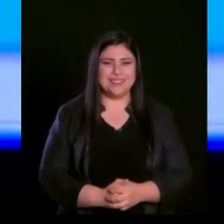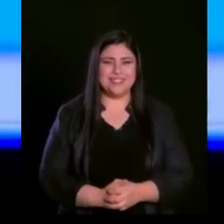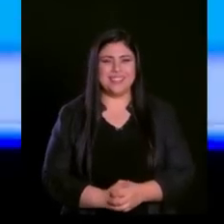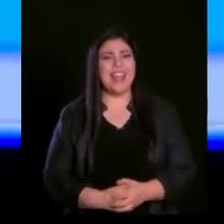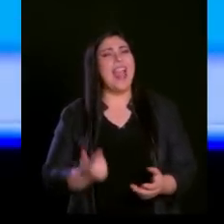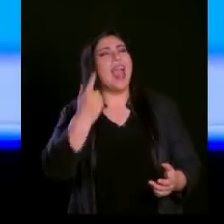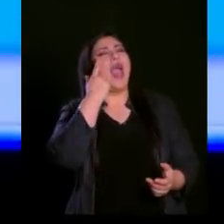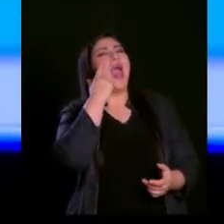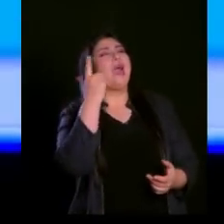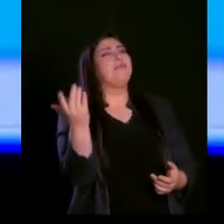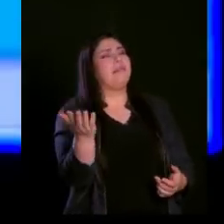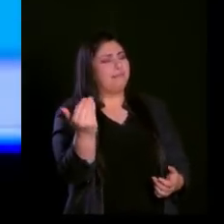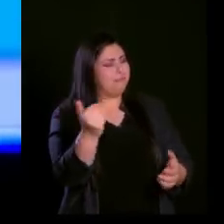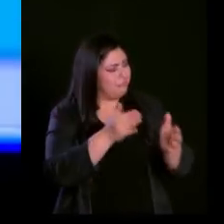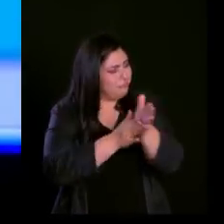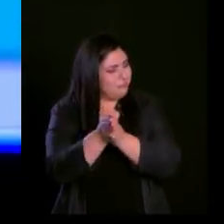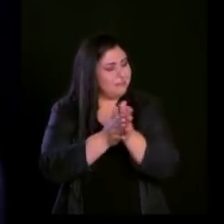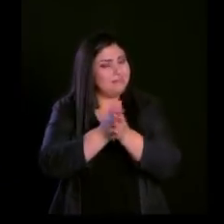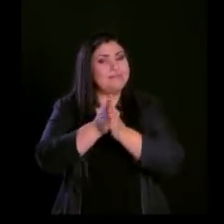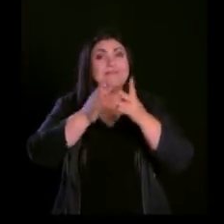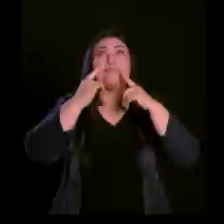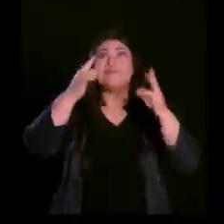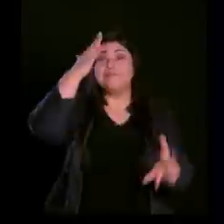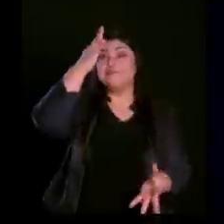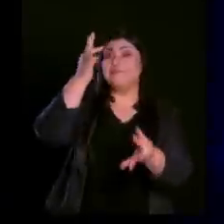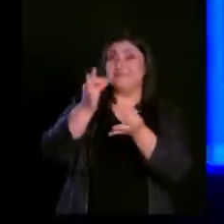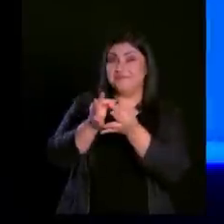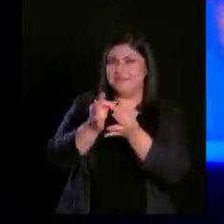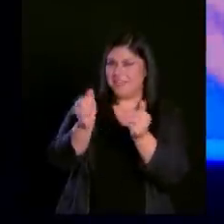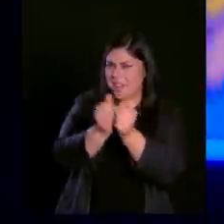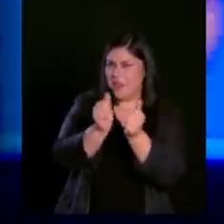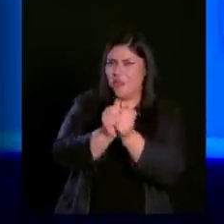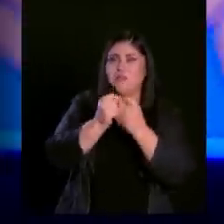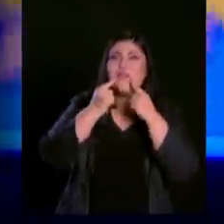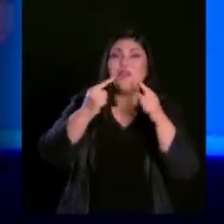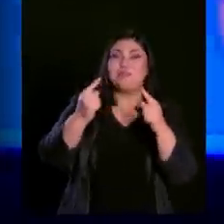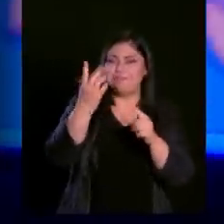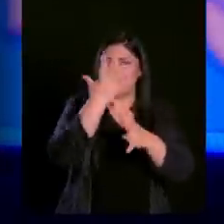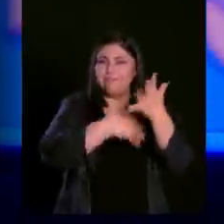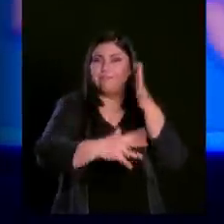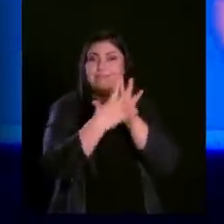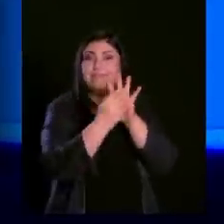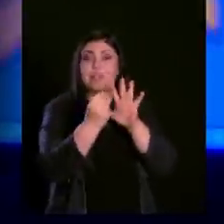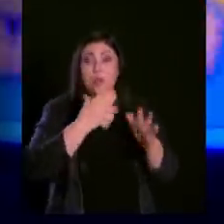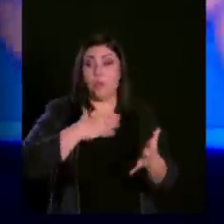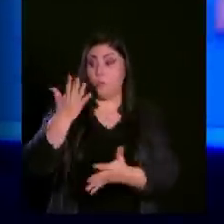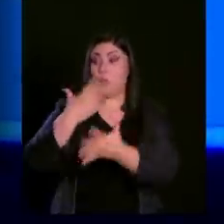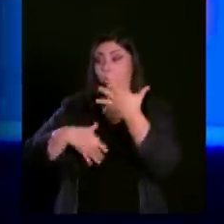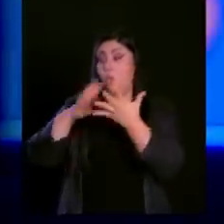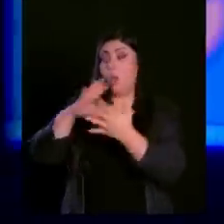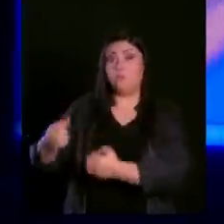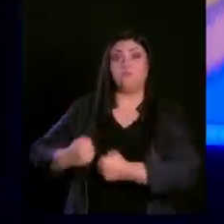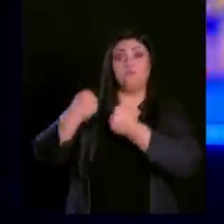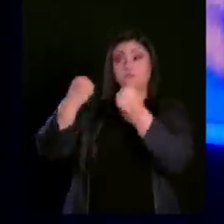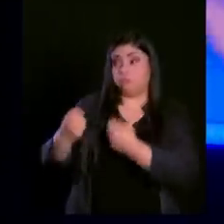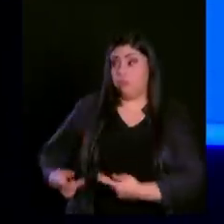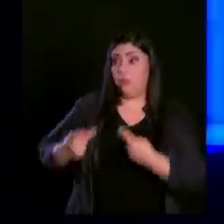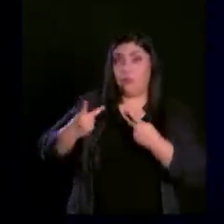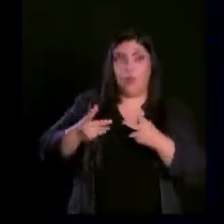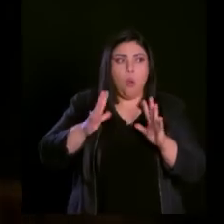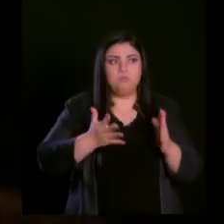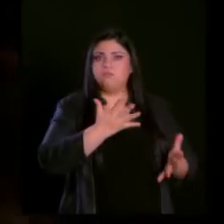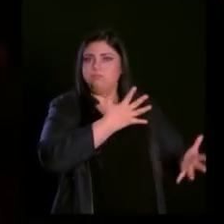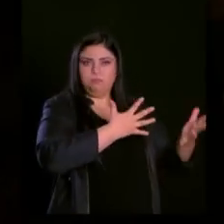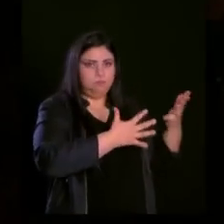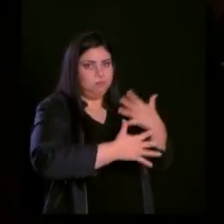qué tal si aprovechamos a hacer nuestra declaración y todos juntos decimos en mi boca está el poder de la vida y de